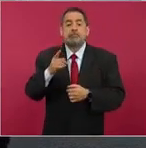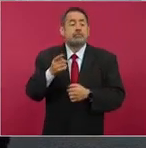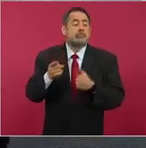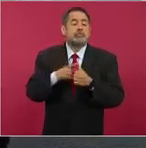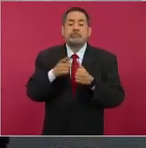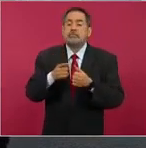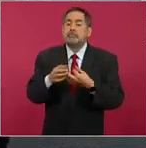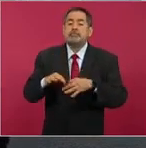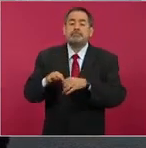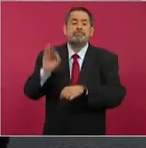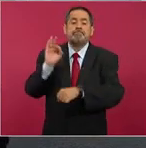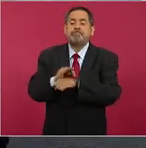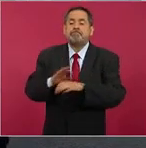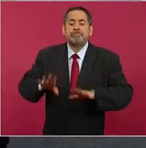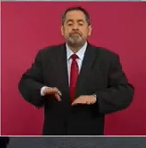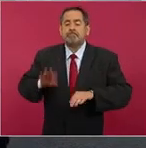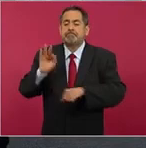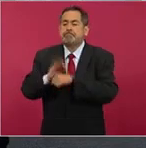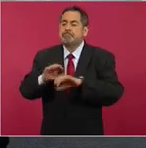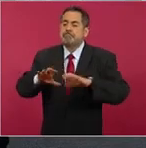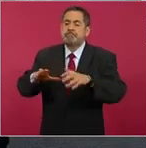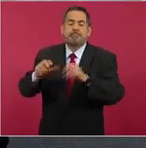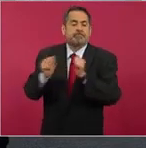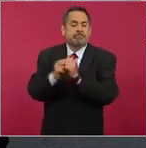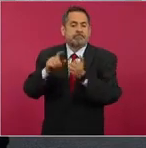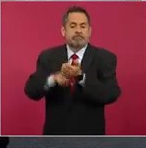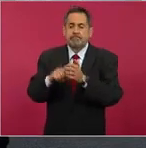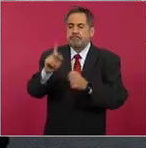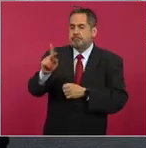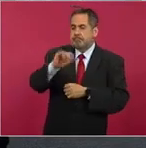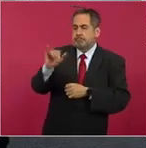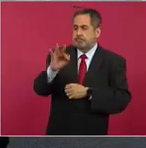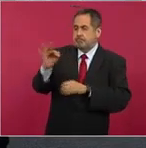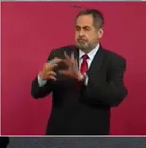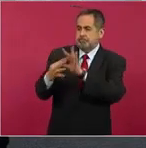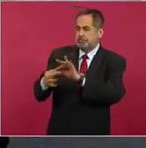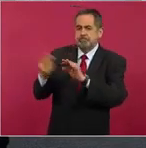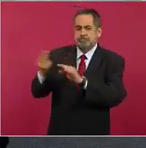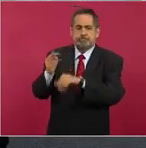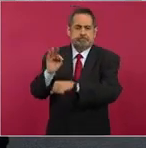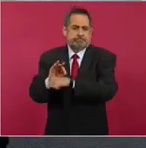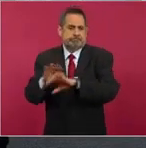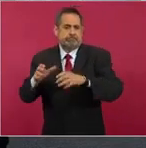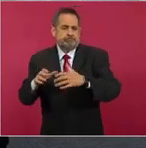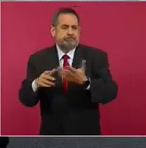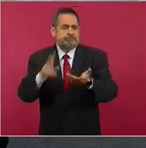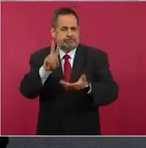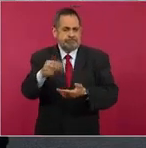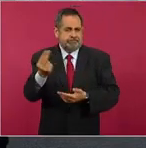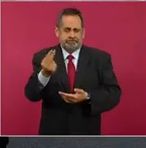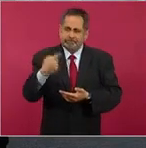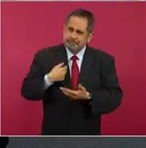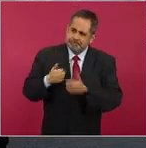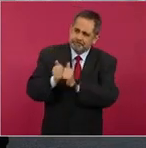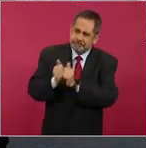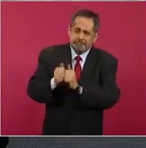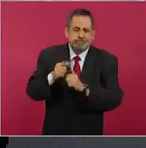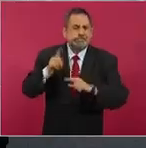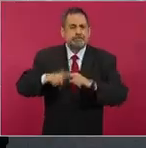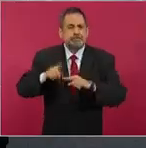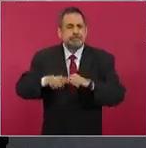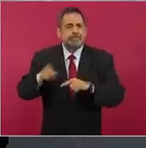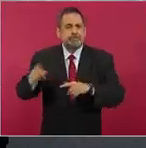general, con el Poder Judicial. Y necesitaba yo a